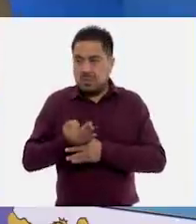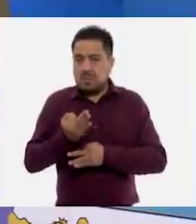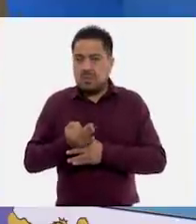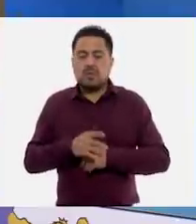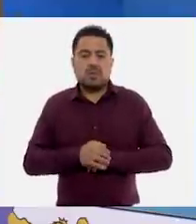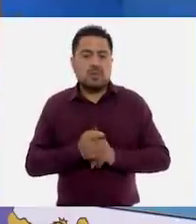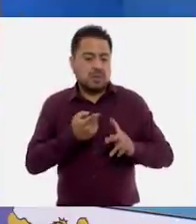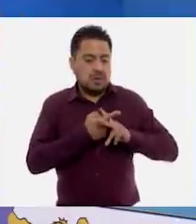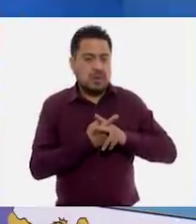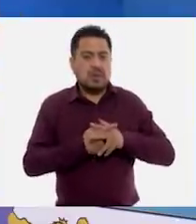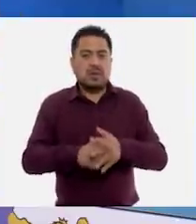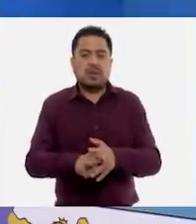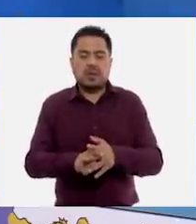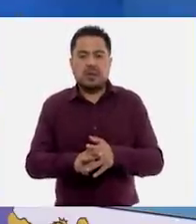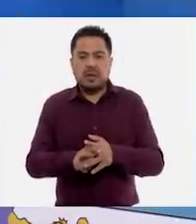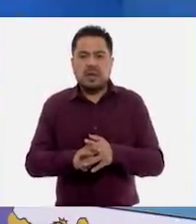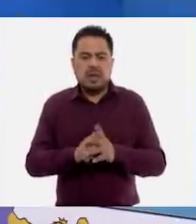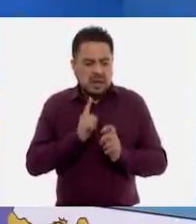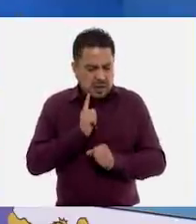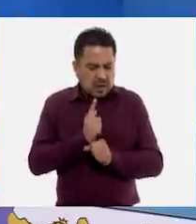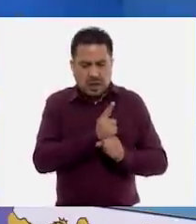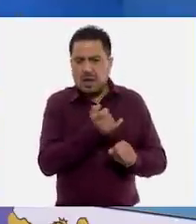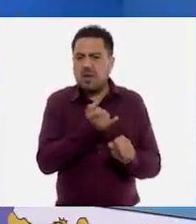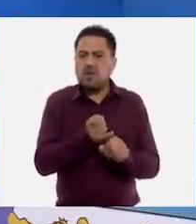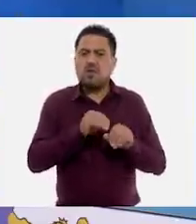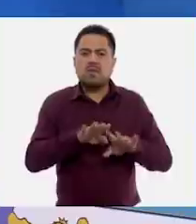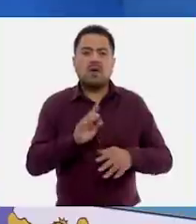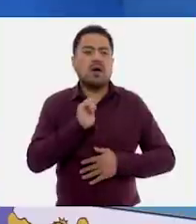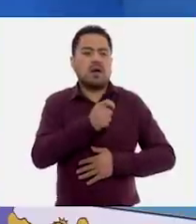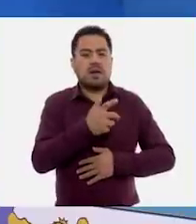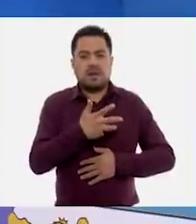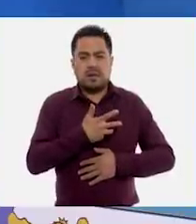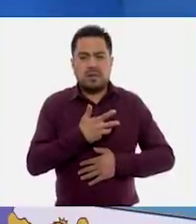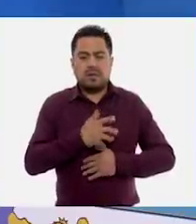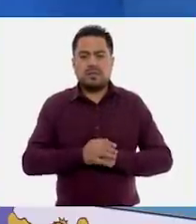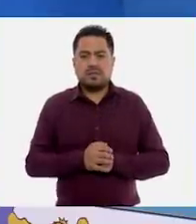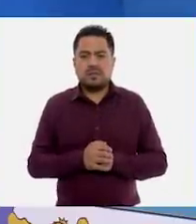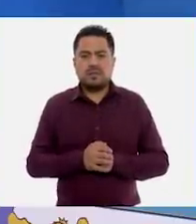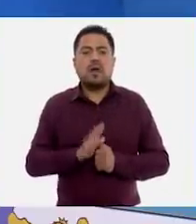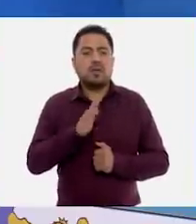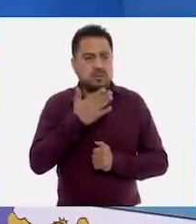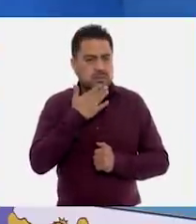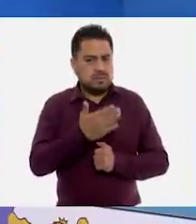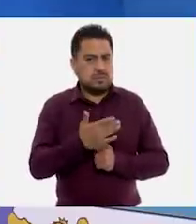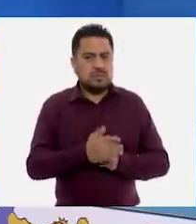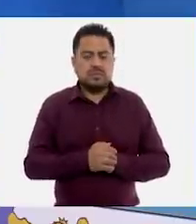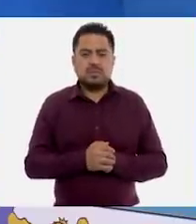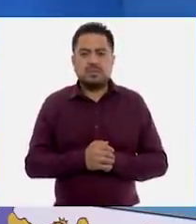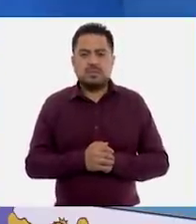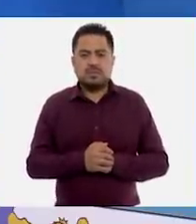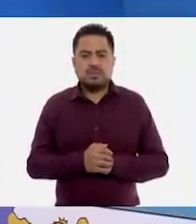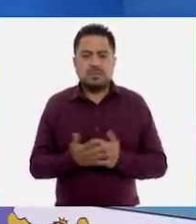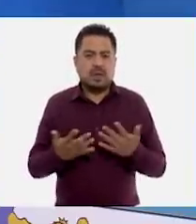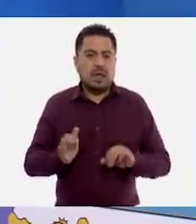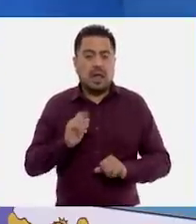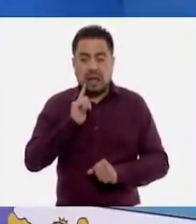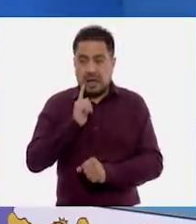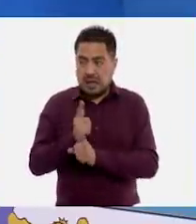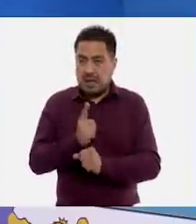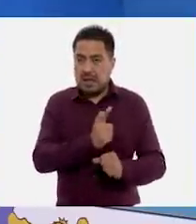que empecemos viendo los datos que tenemos? Muy bien. ¿Ya los